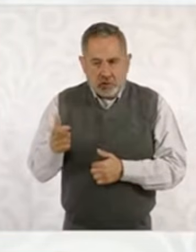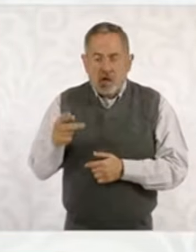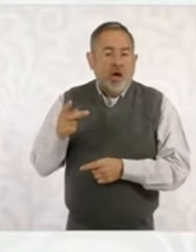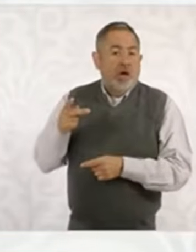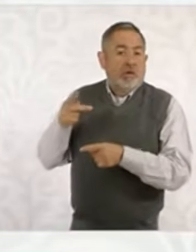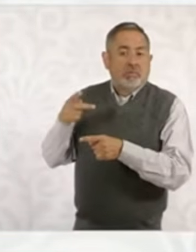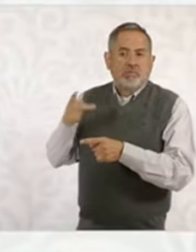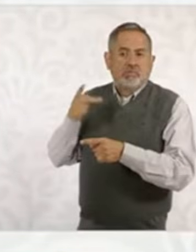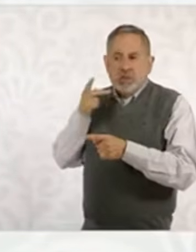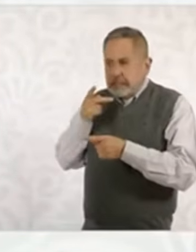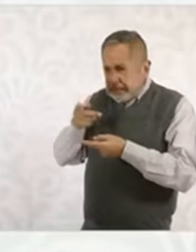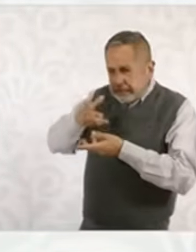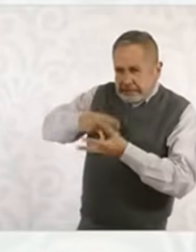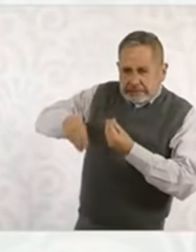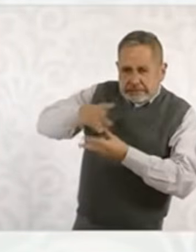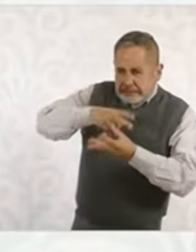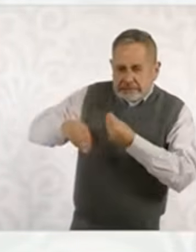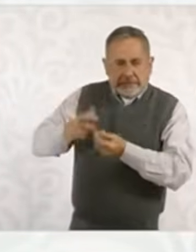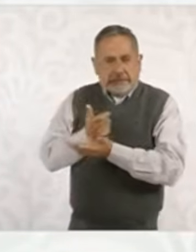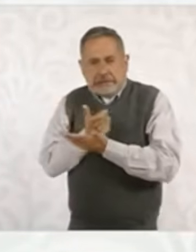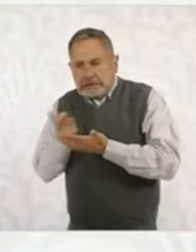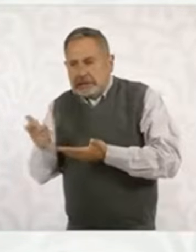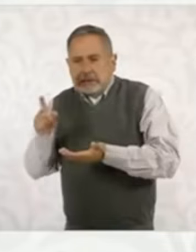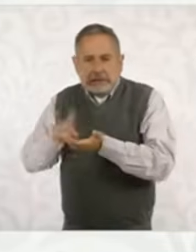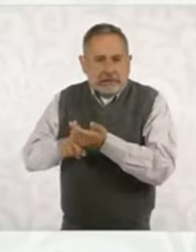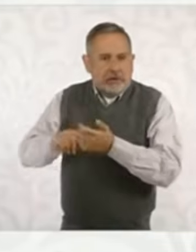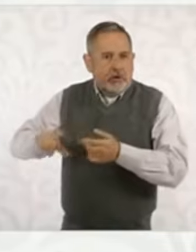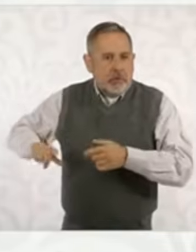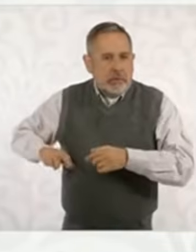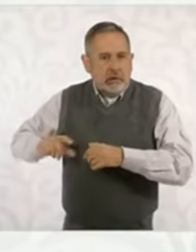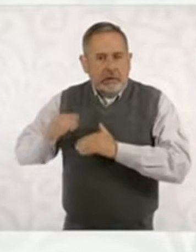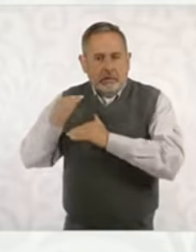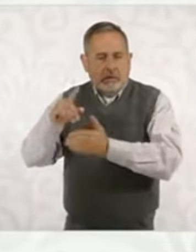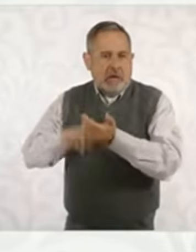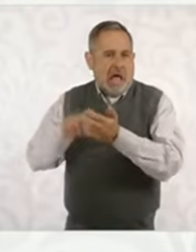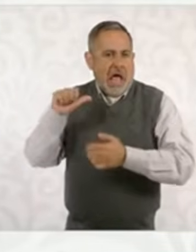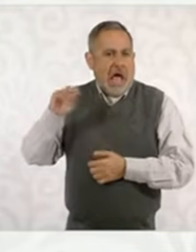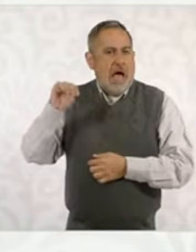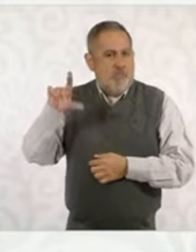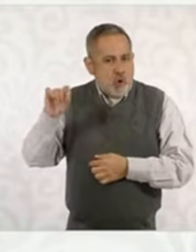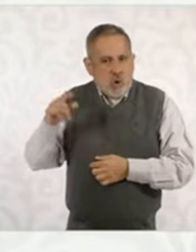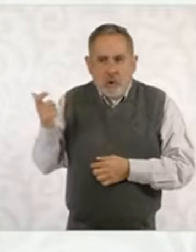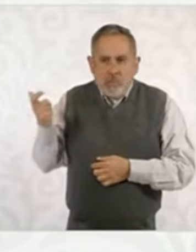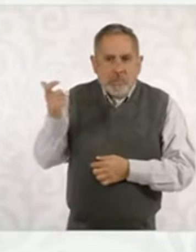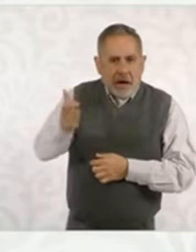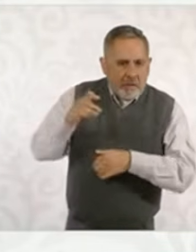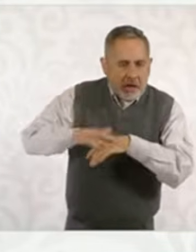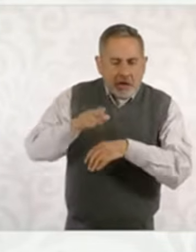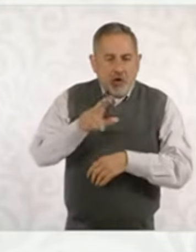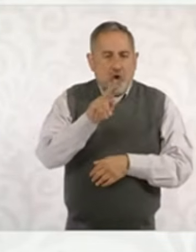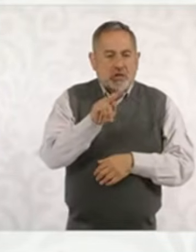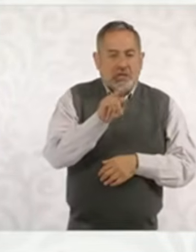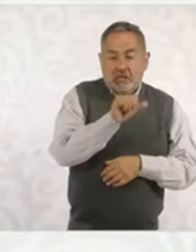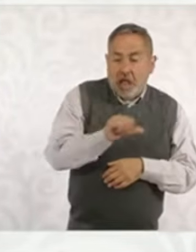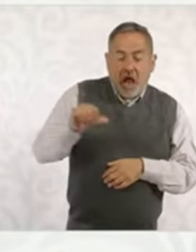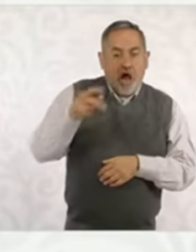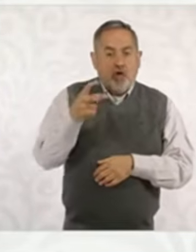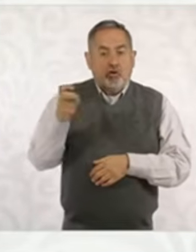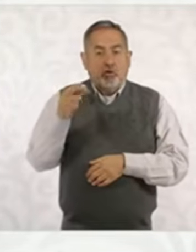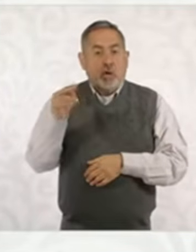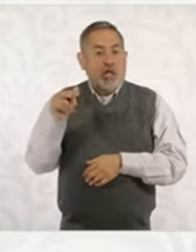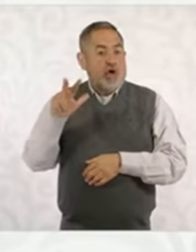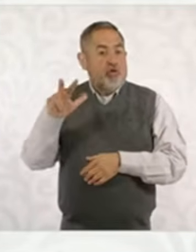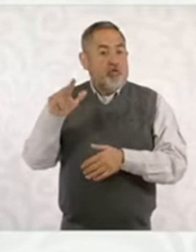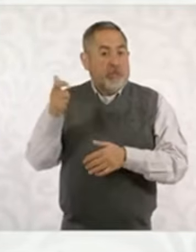política de incremento salarial del gobierno de Eliseo López Obrador, que pasó de 80 pesos a